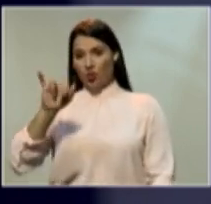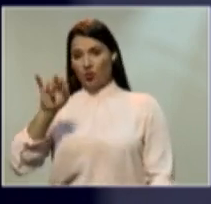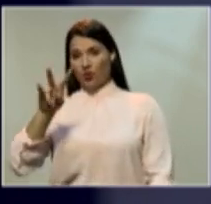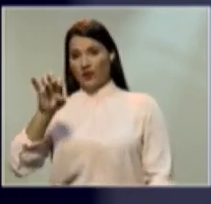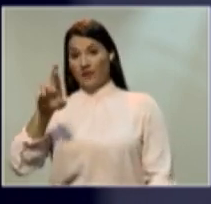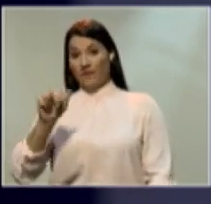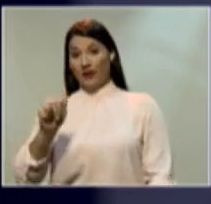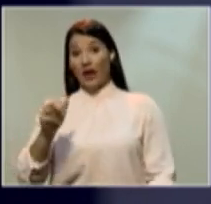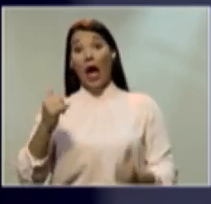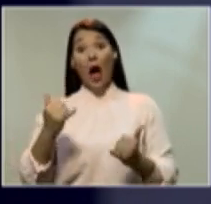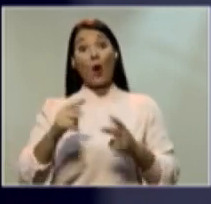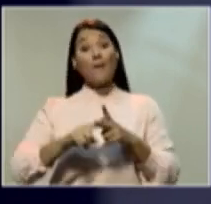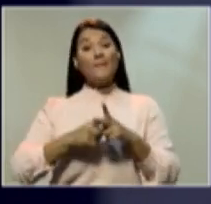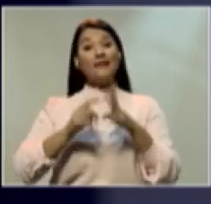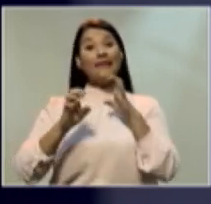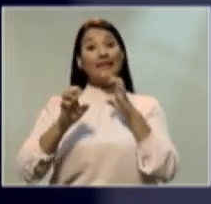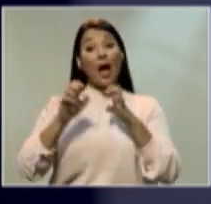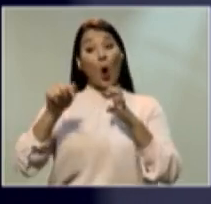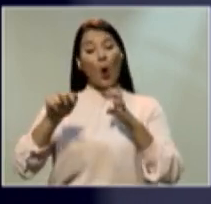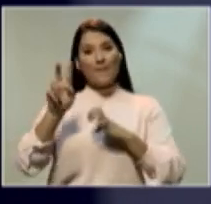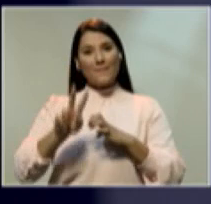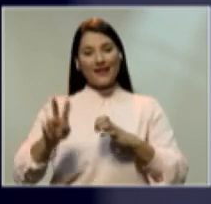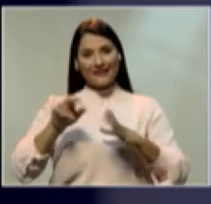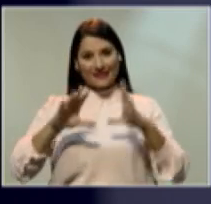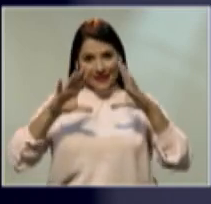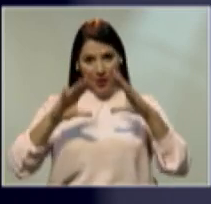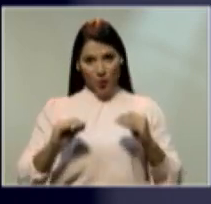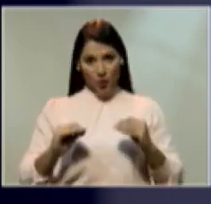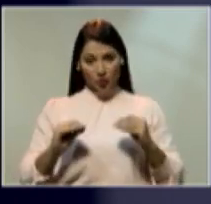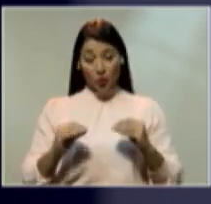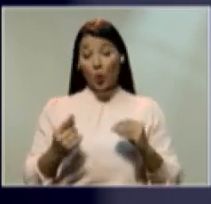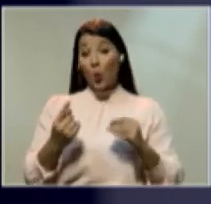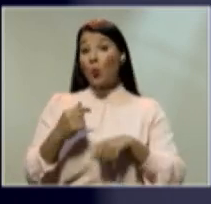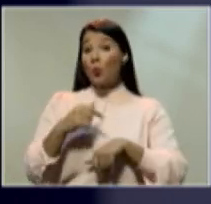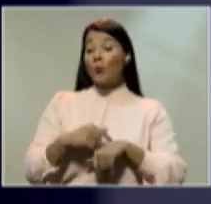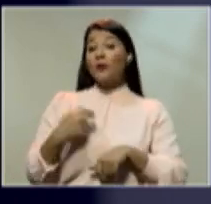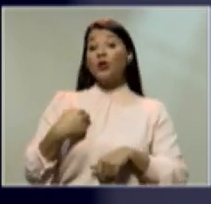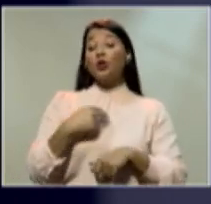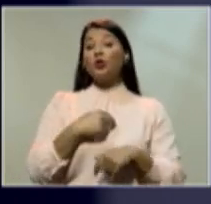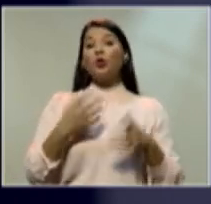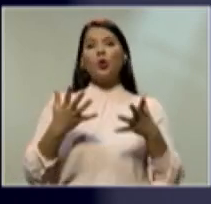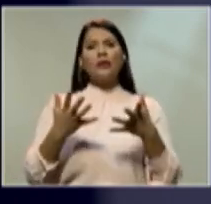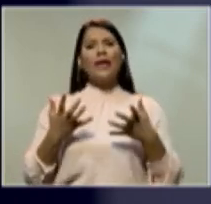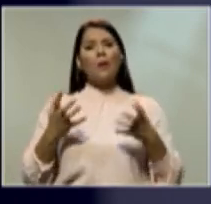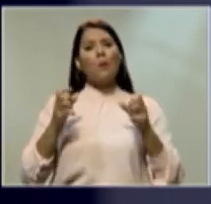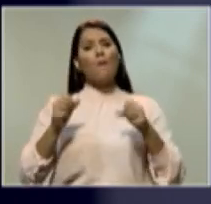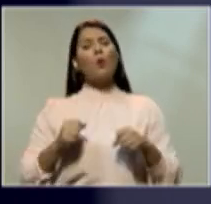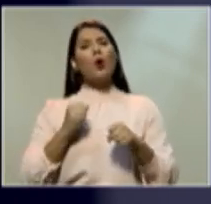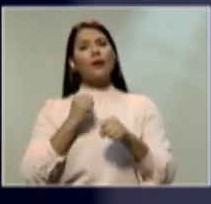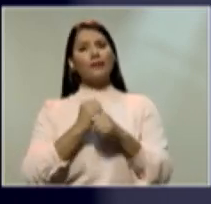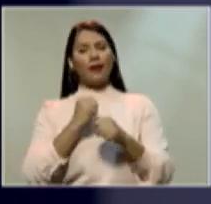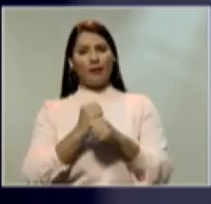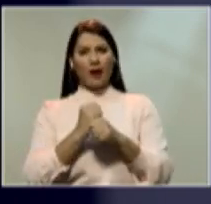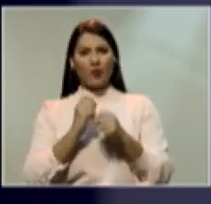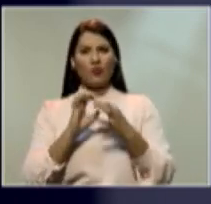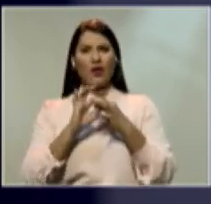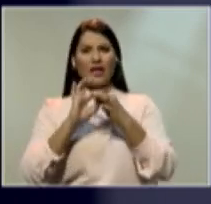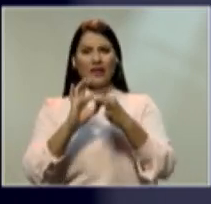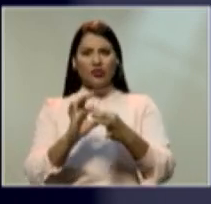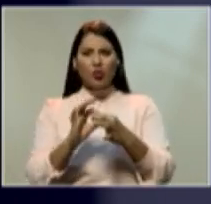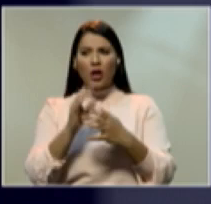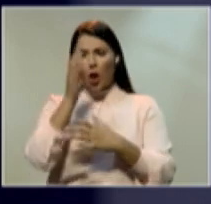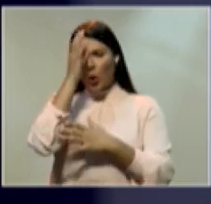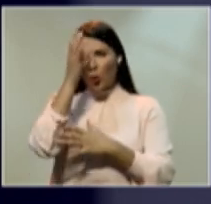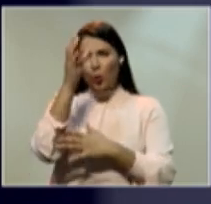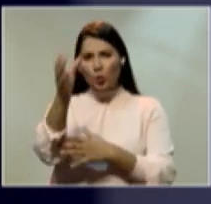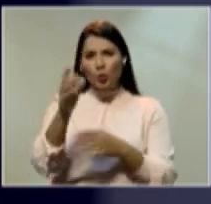nuestra entrevista de viernes por la noche, un espacio en el que queremos trabajar sobre la gente de la